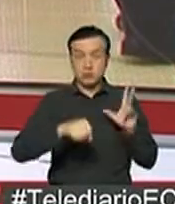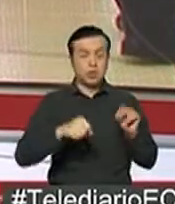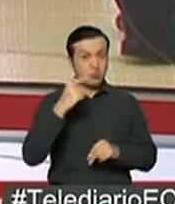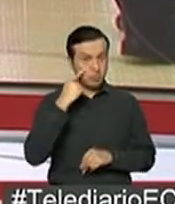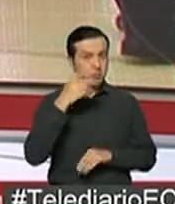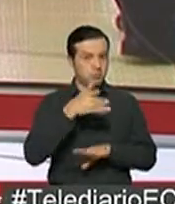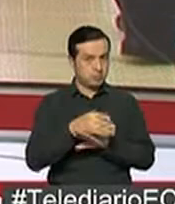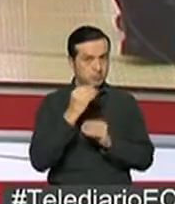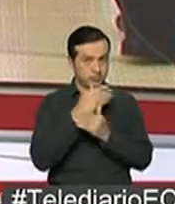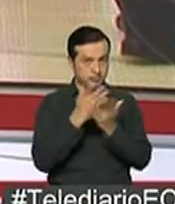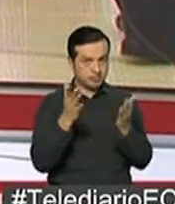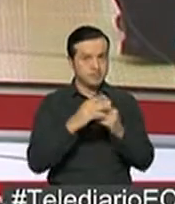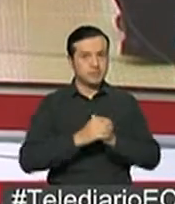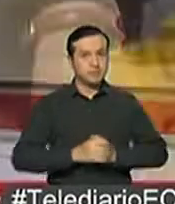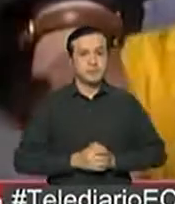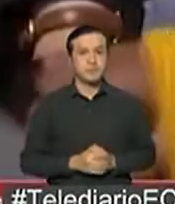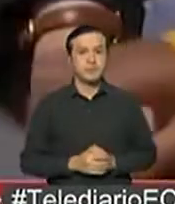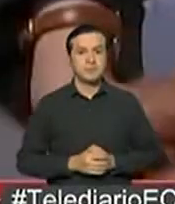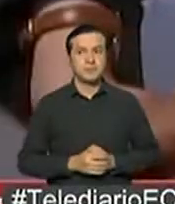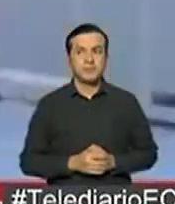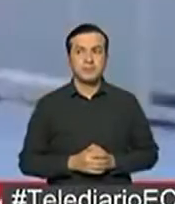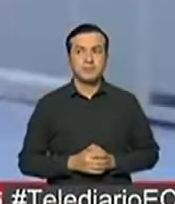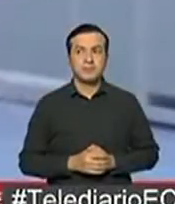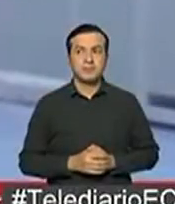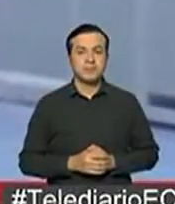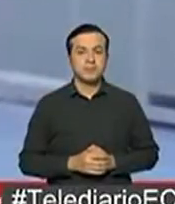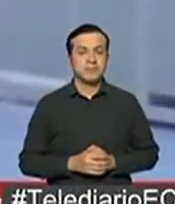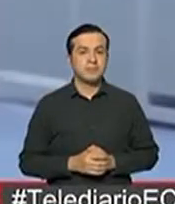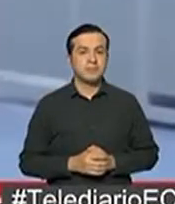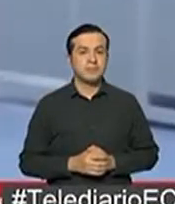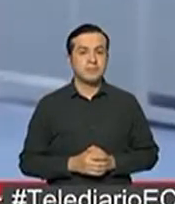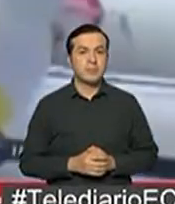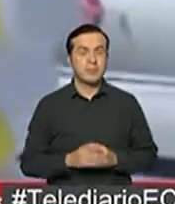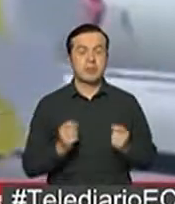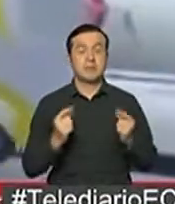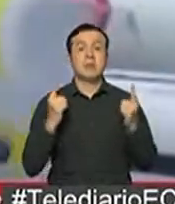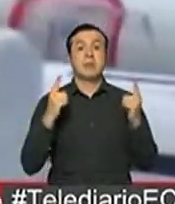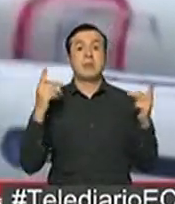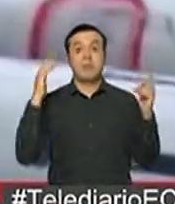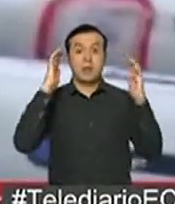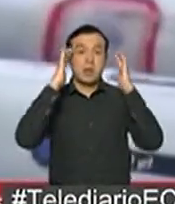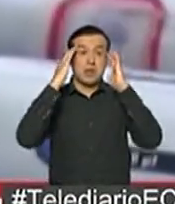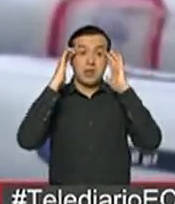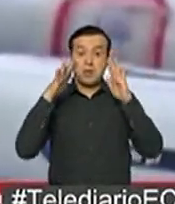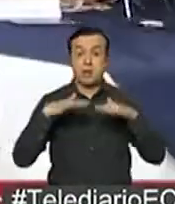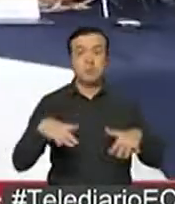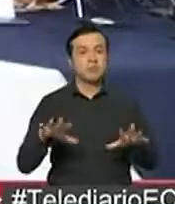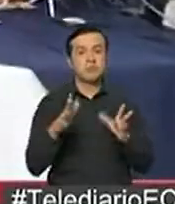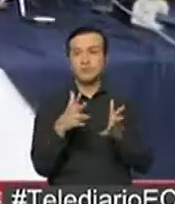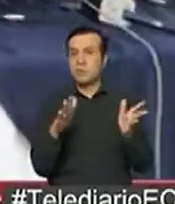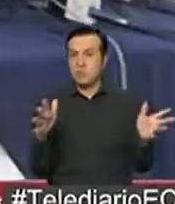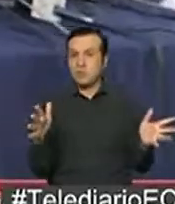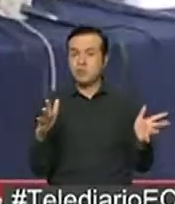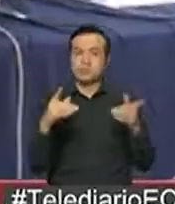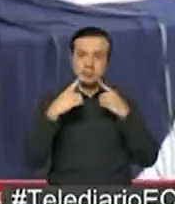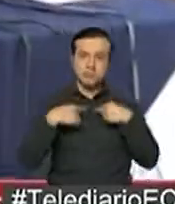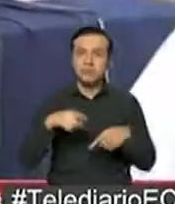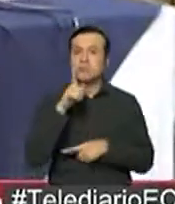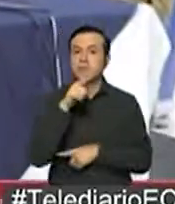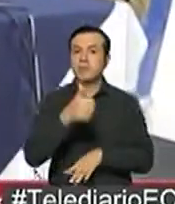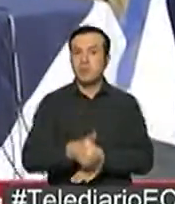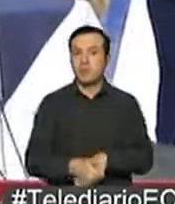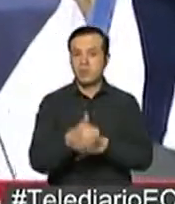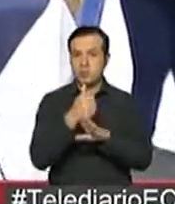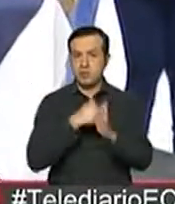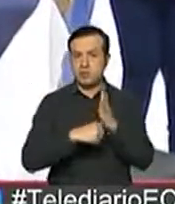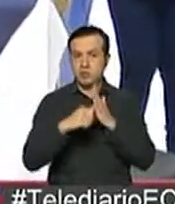respiratoria no hay razón para alarma por el coronavirus en ecuador así lo recalcaron autoridades